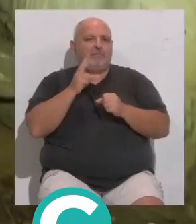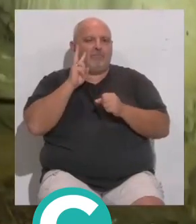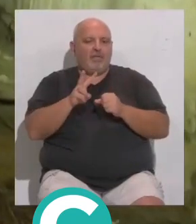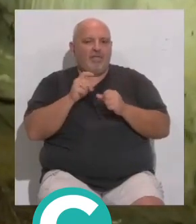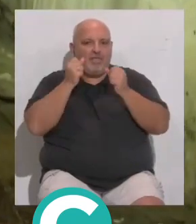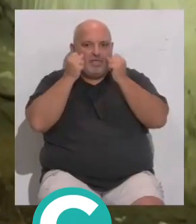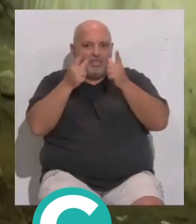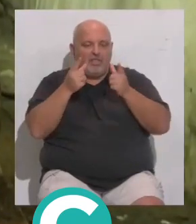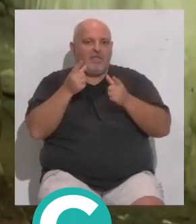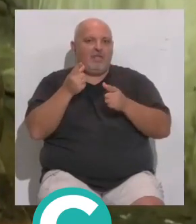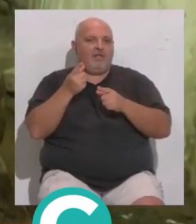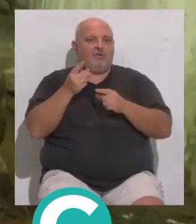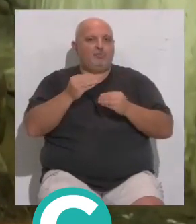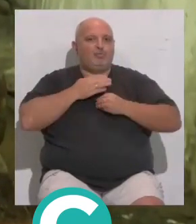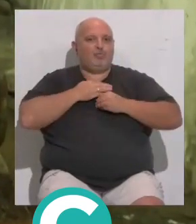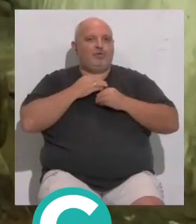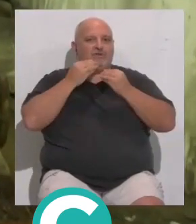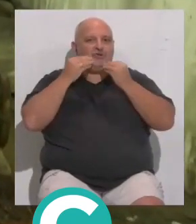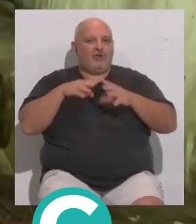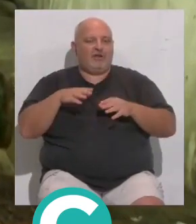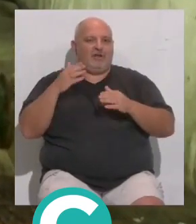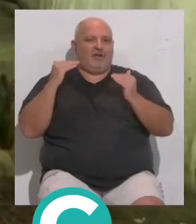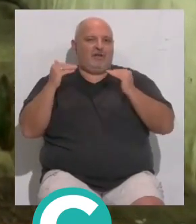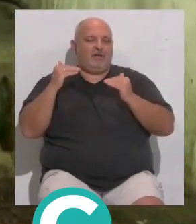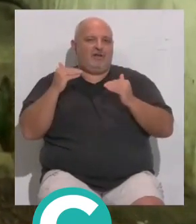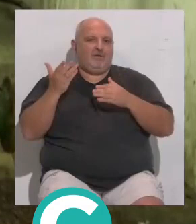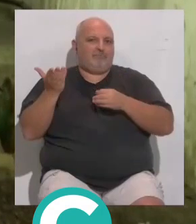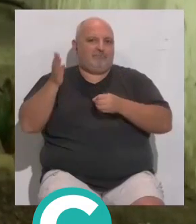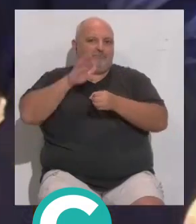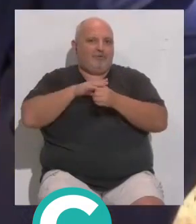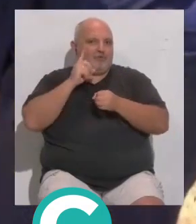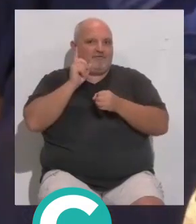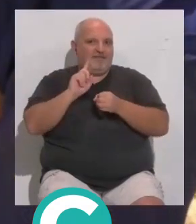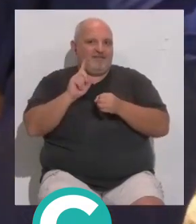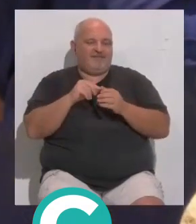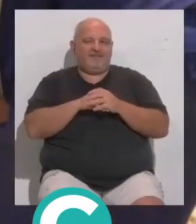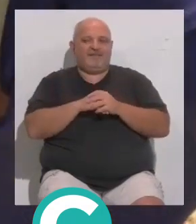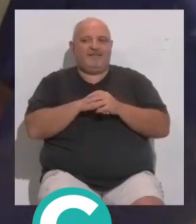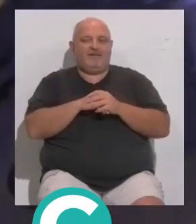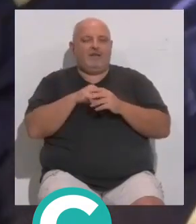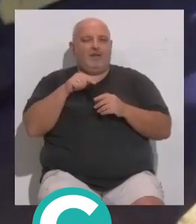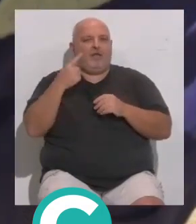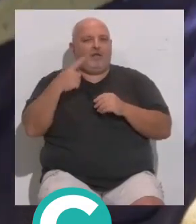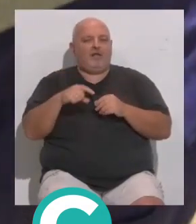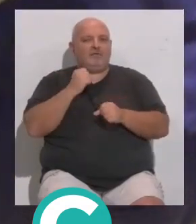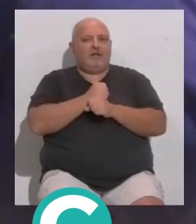a conocer parte de nuestra historia moderna que se encontraba soterrada. En este proceso se está trabajando en un